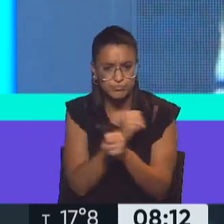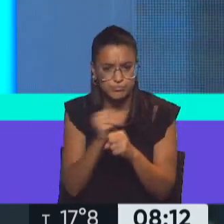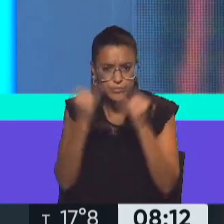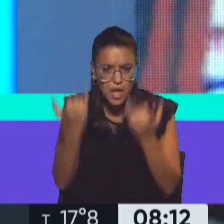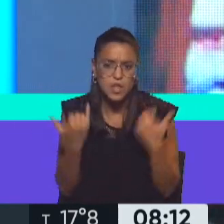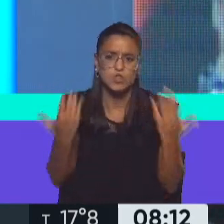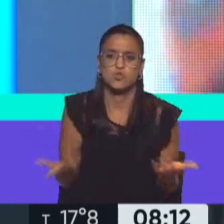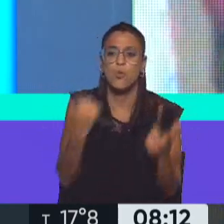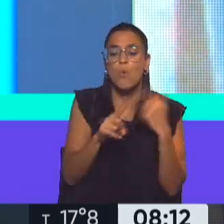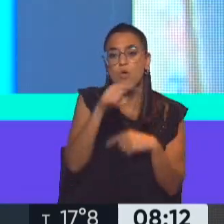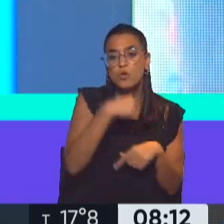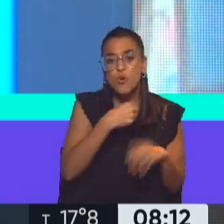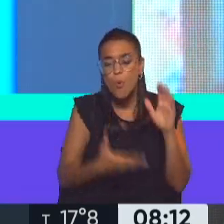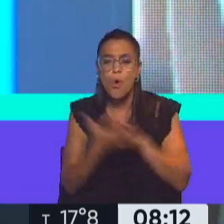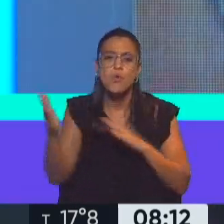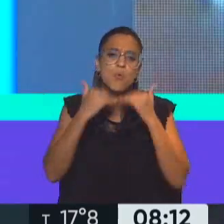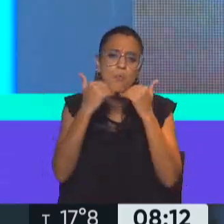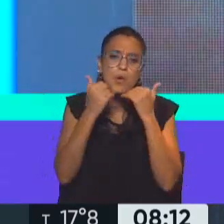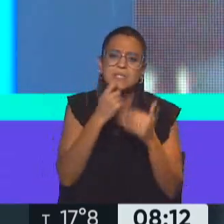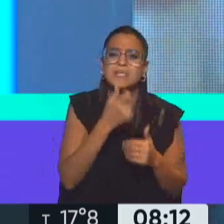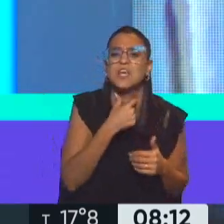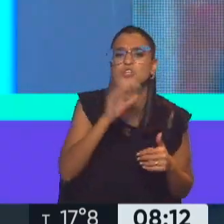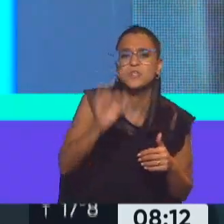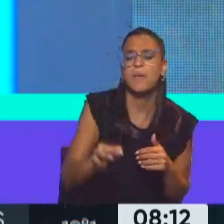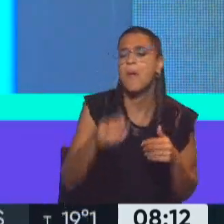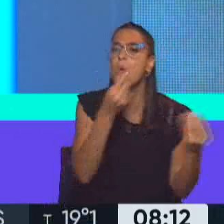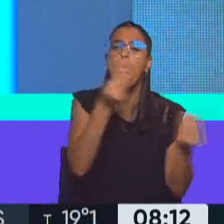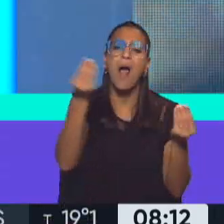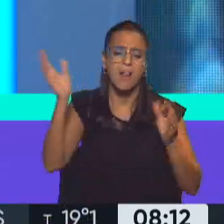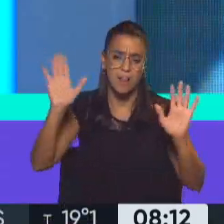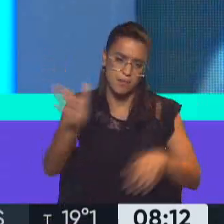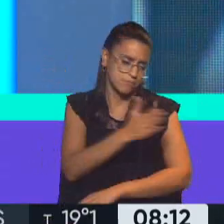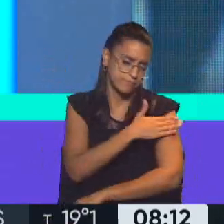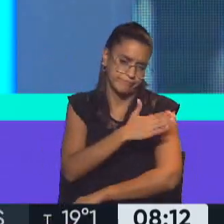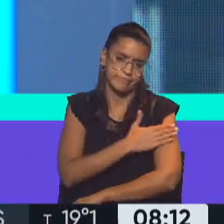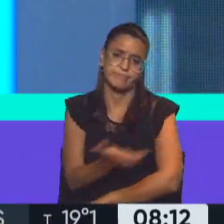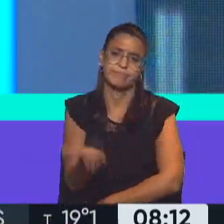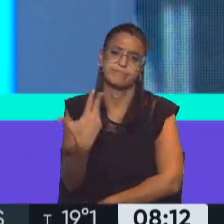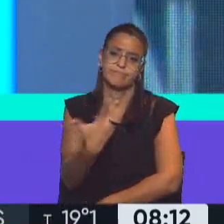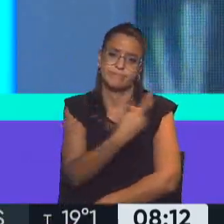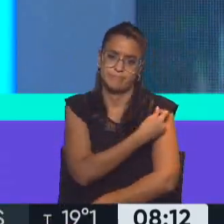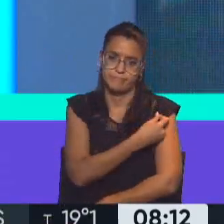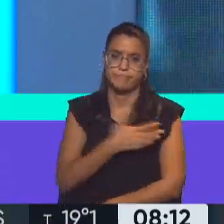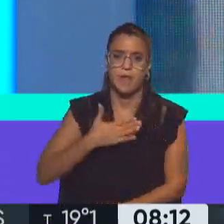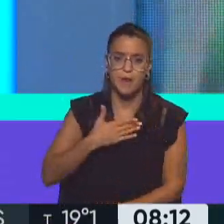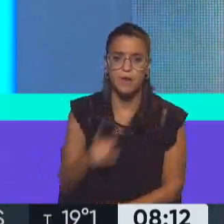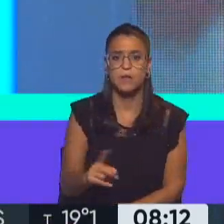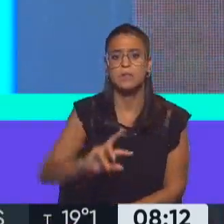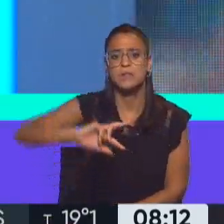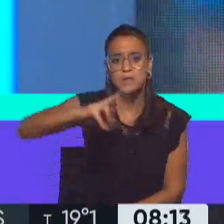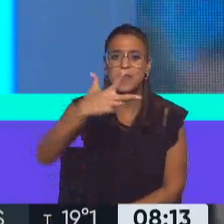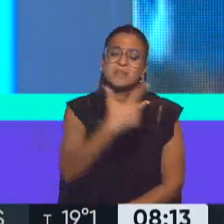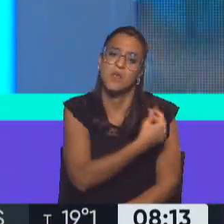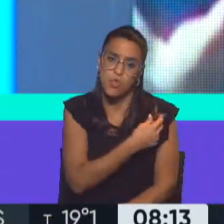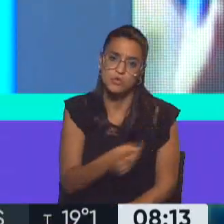Por lo tanto, cuando voy, independientemente de querer saber si es A, B o C, pongo el brazo con alegría y estoy recibiendo una tercera